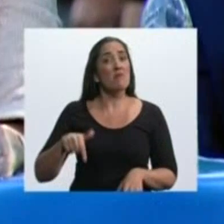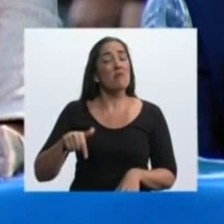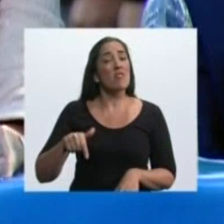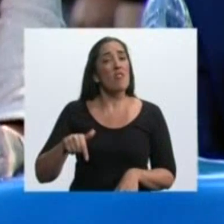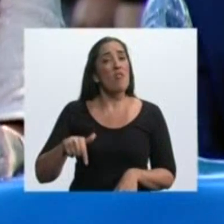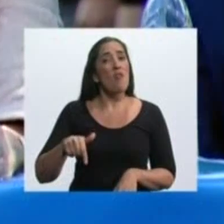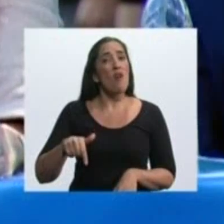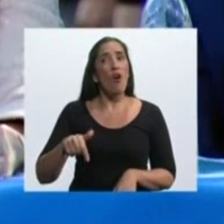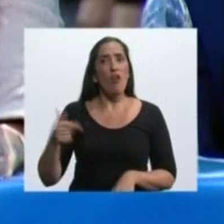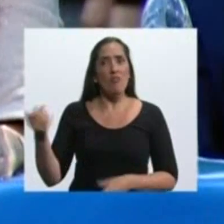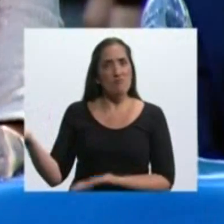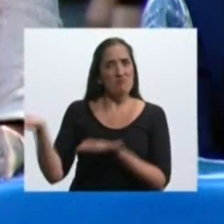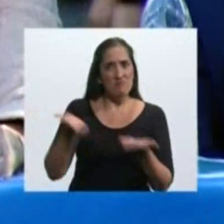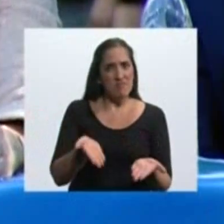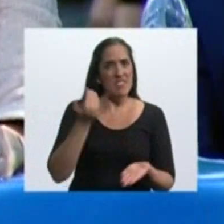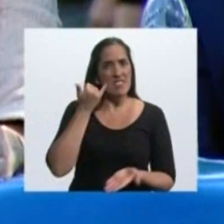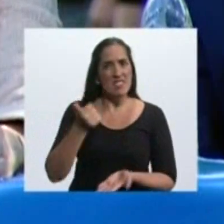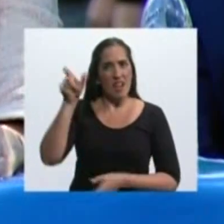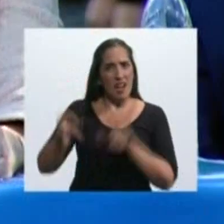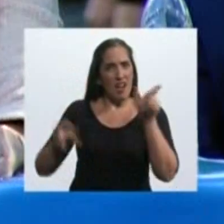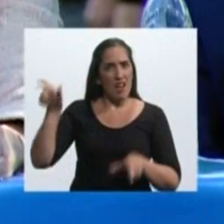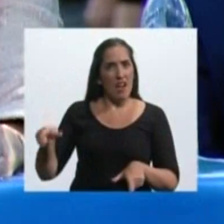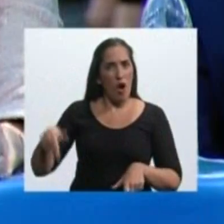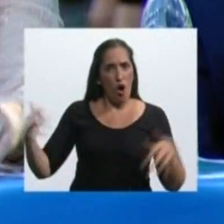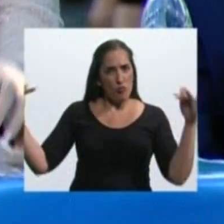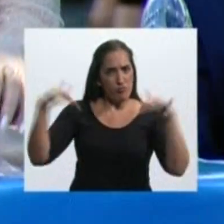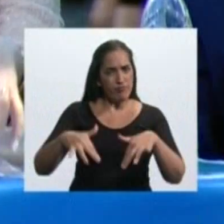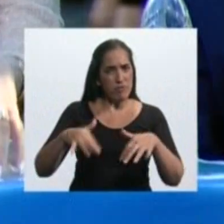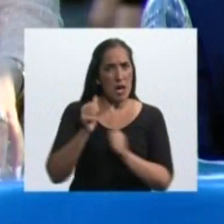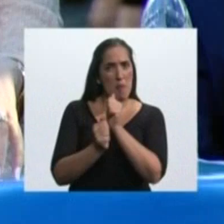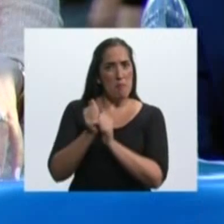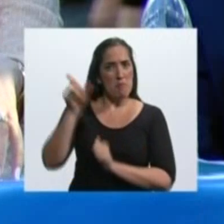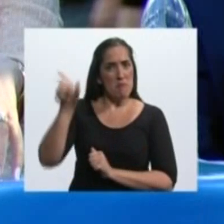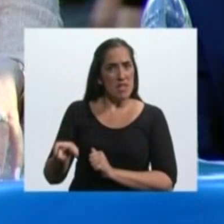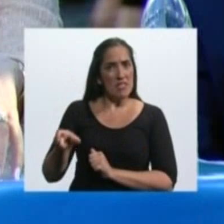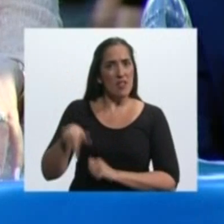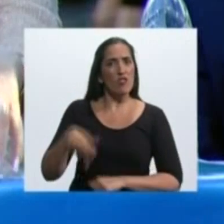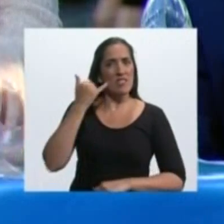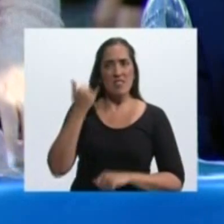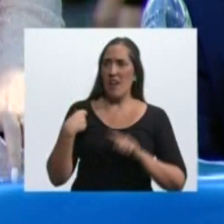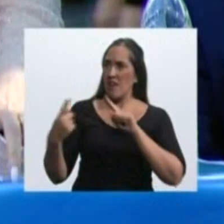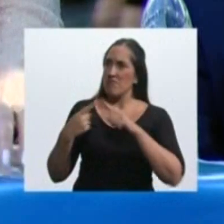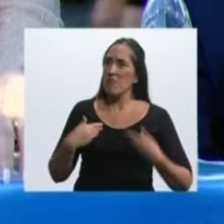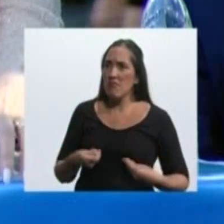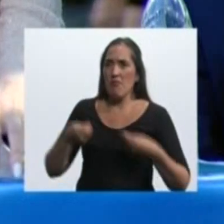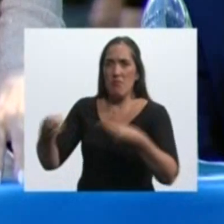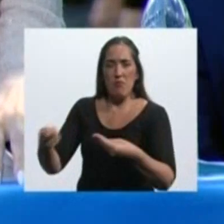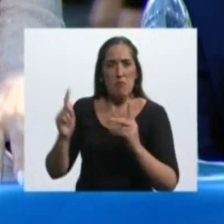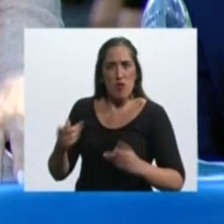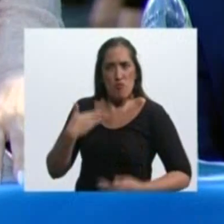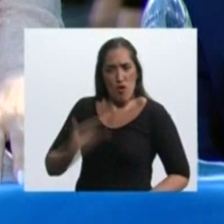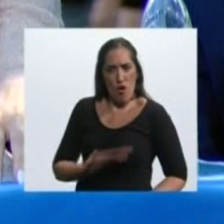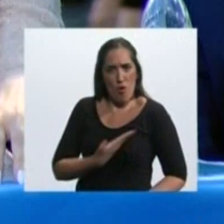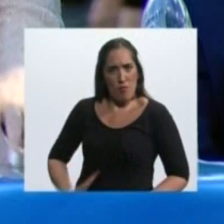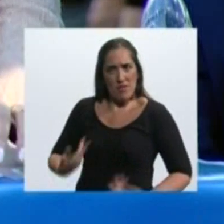de estos emprendedores, estos empresarios, hoy acá, recibiendo de nuestras manos, de las manos del